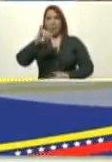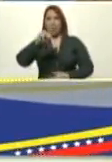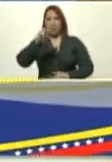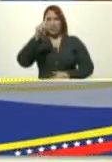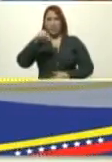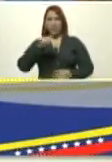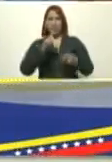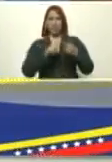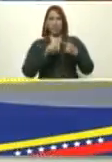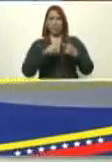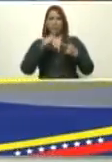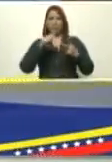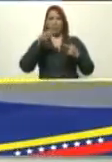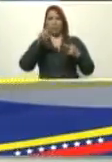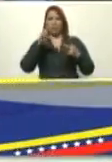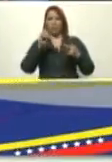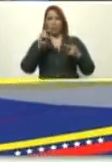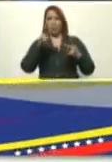Trotsky.